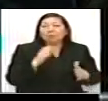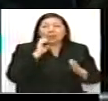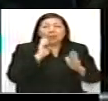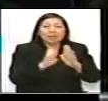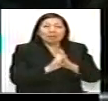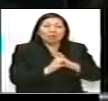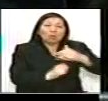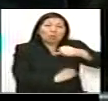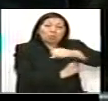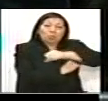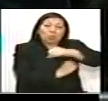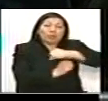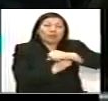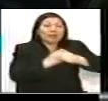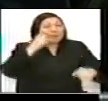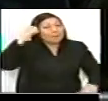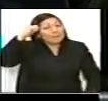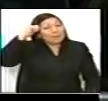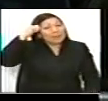que está acá cerca.